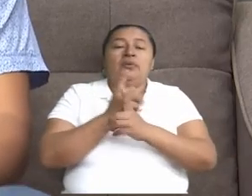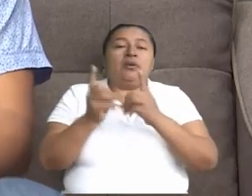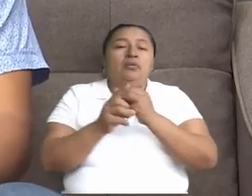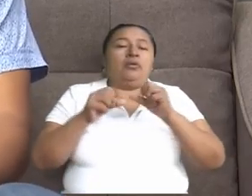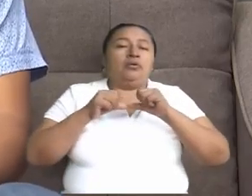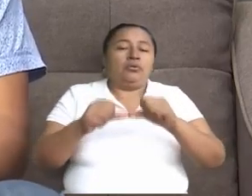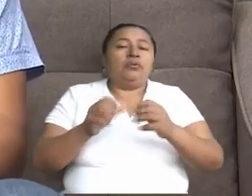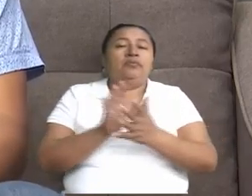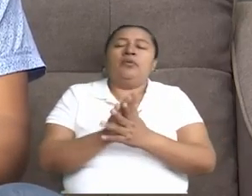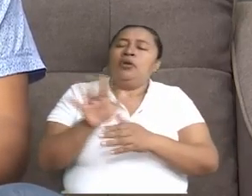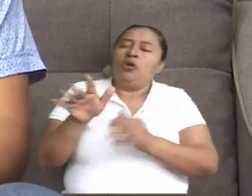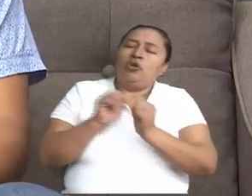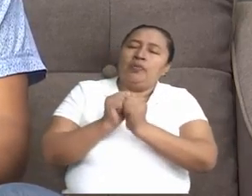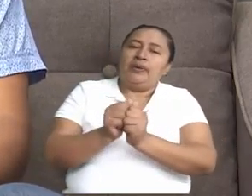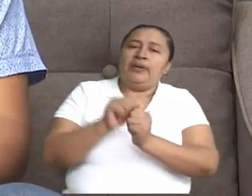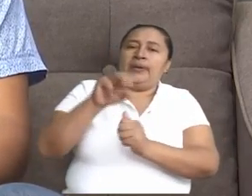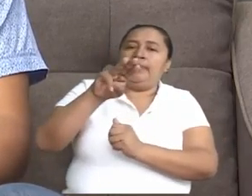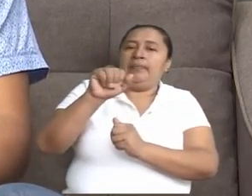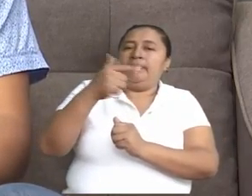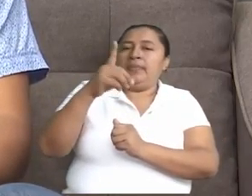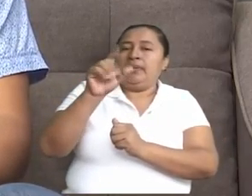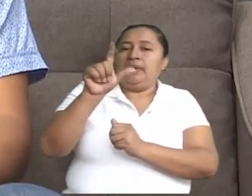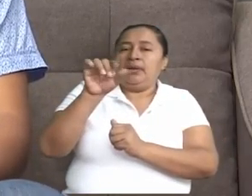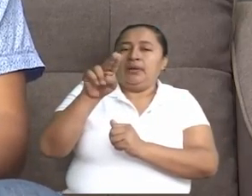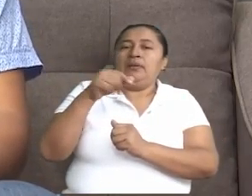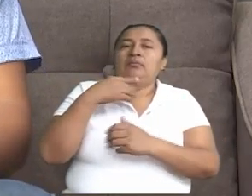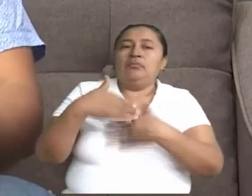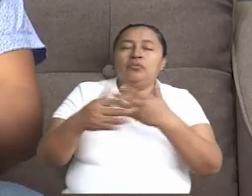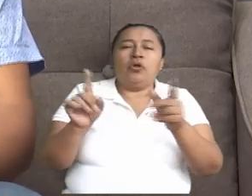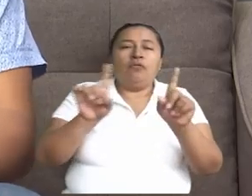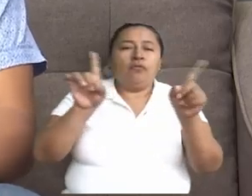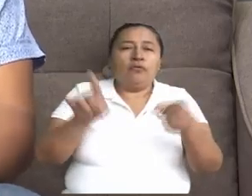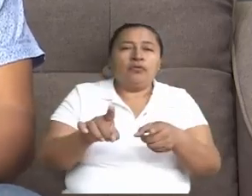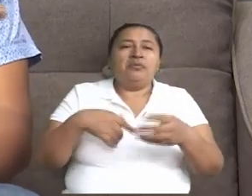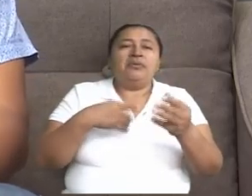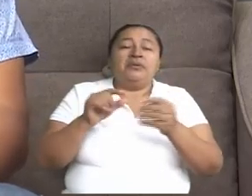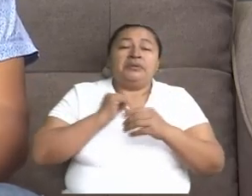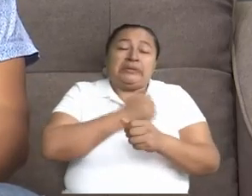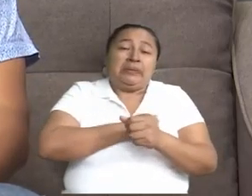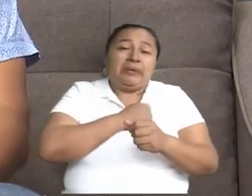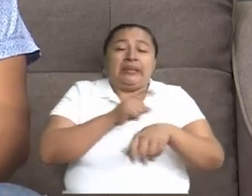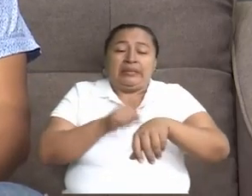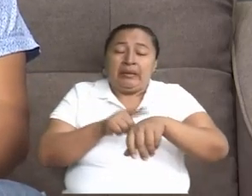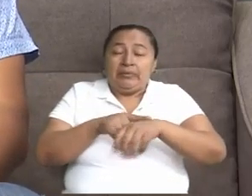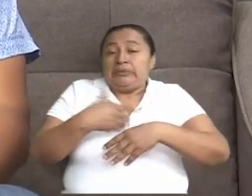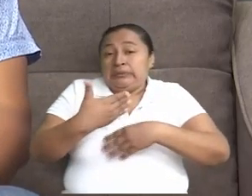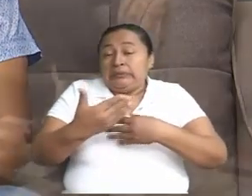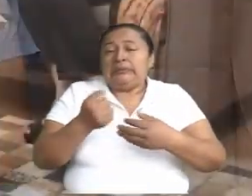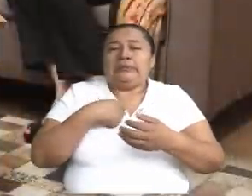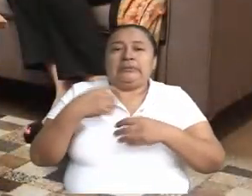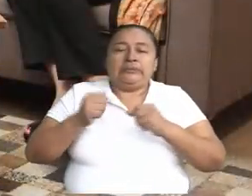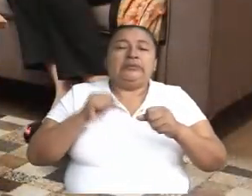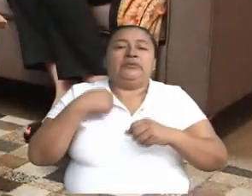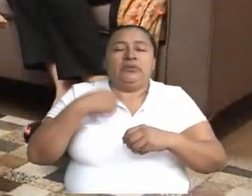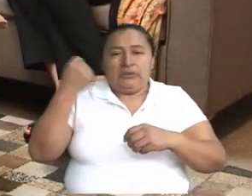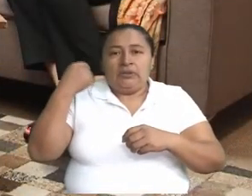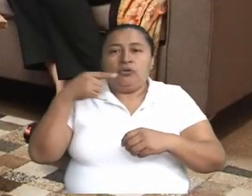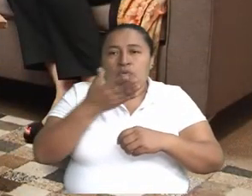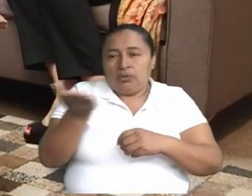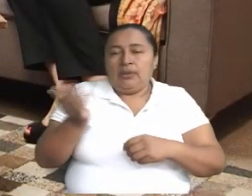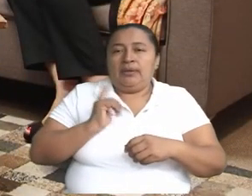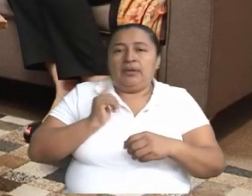y compañera Magdalena, pues a modo de conclusión, discúlpenos, pero es que el tiempo ya nos acoge y entiendo que también ustedes